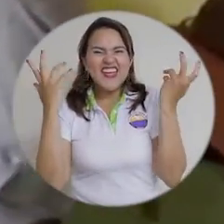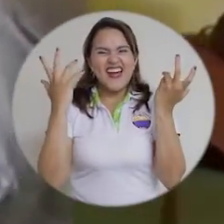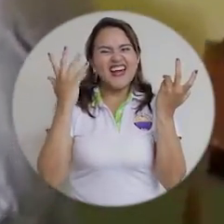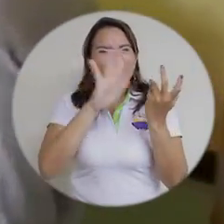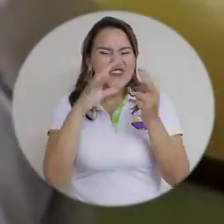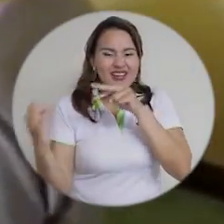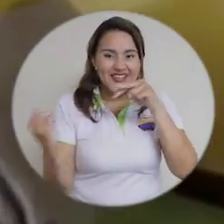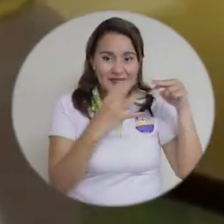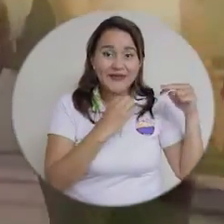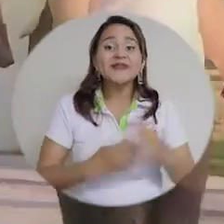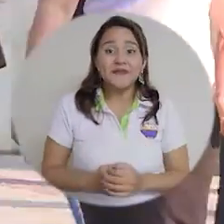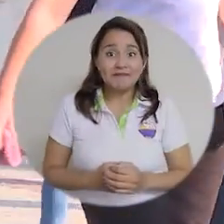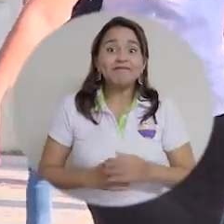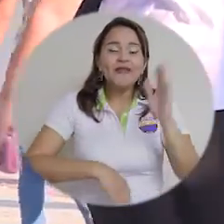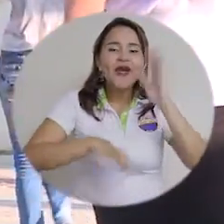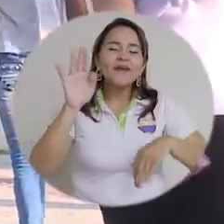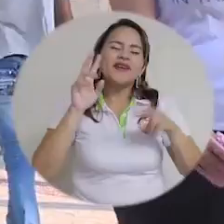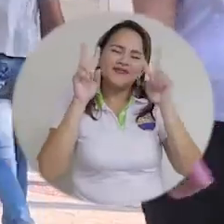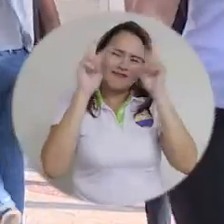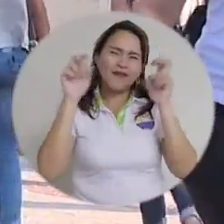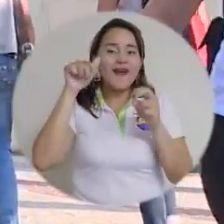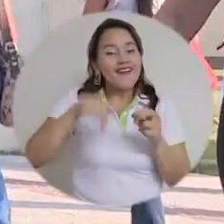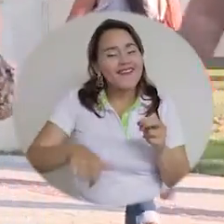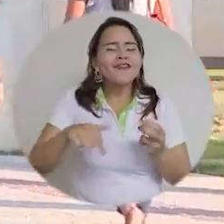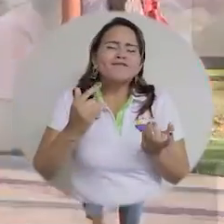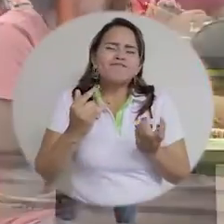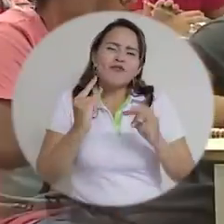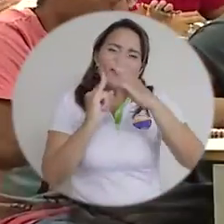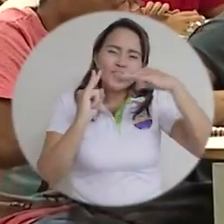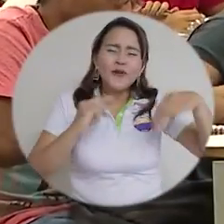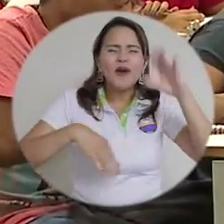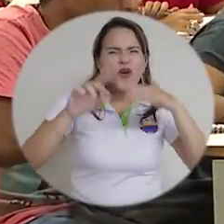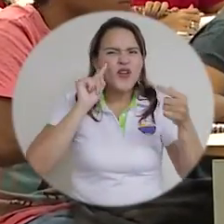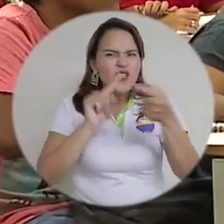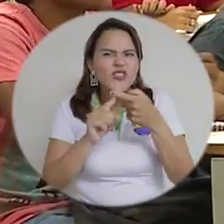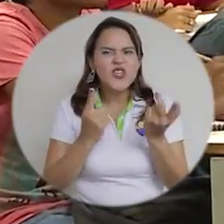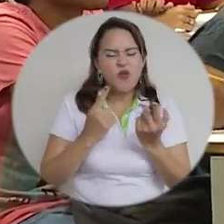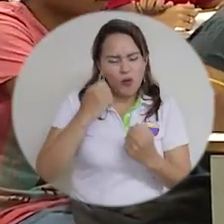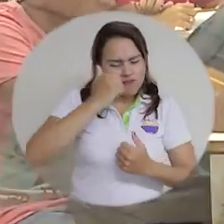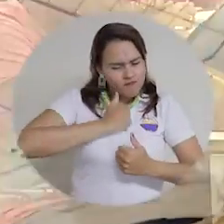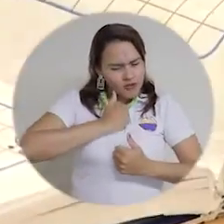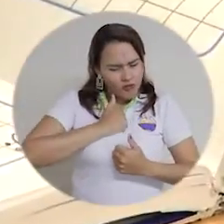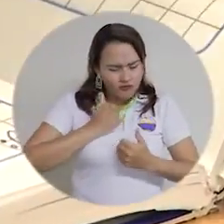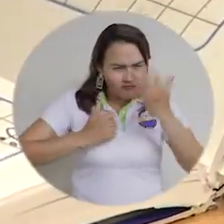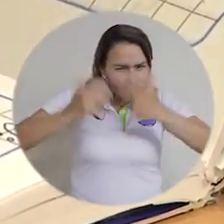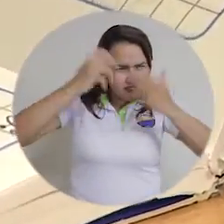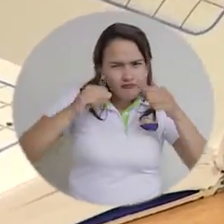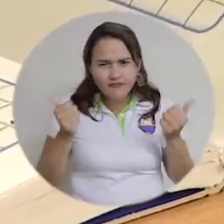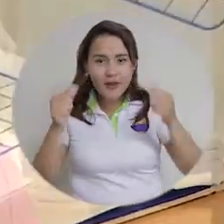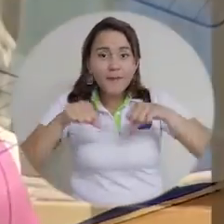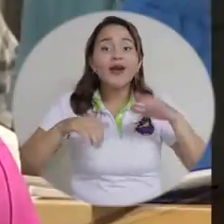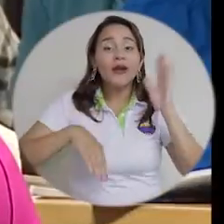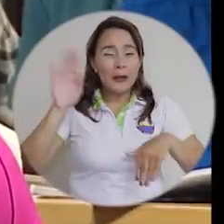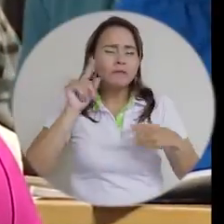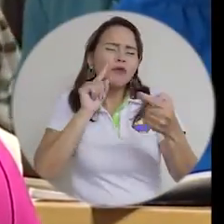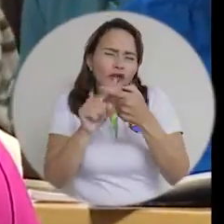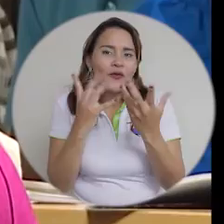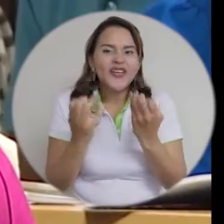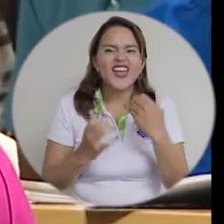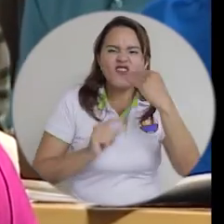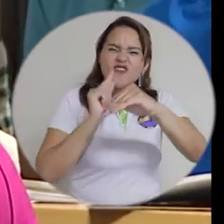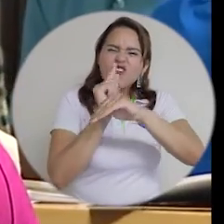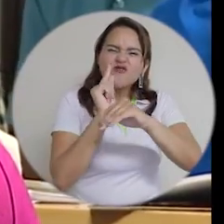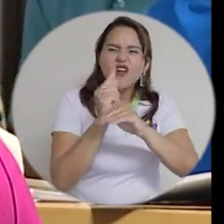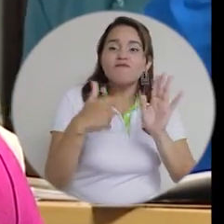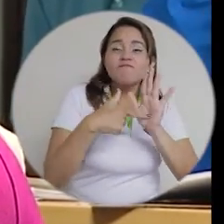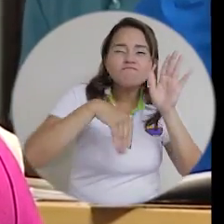ámbito educativo. En el camino de crecimiento y consolidación que viene cumpliendo Unimagdalena a través de su proceso de autoevaluación, esta casa de estudios superiores